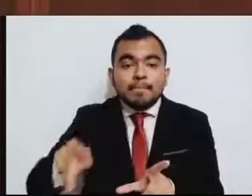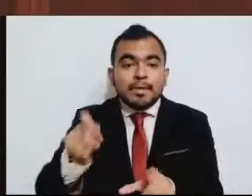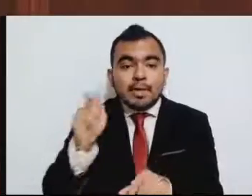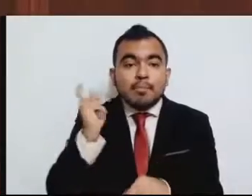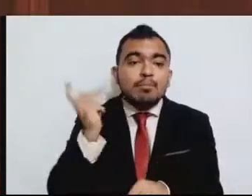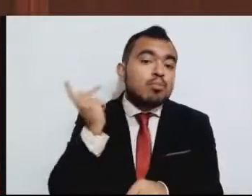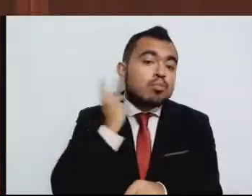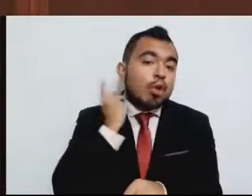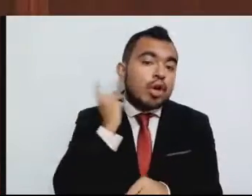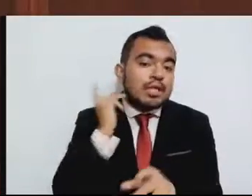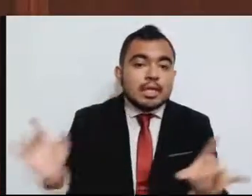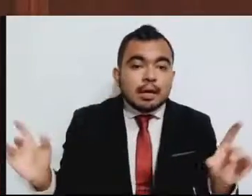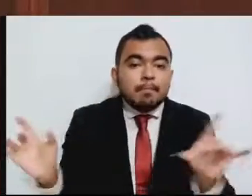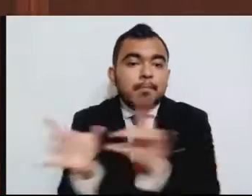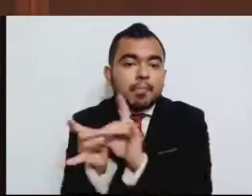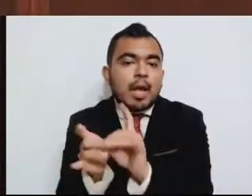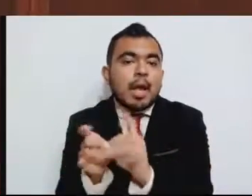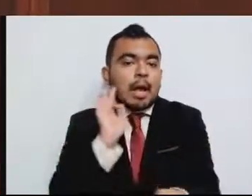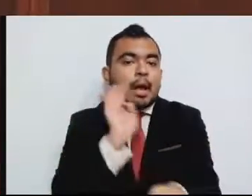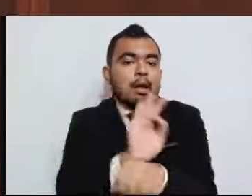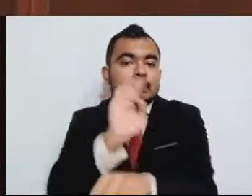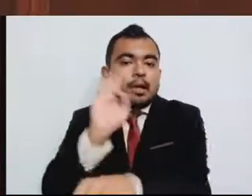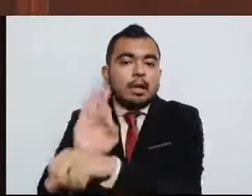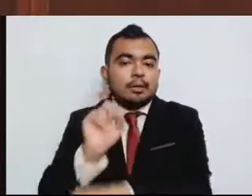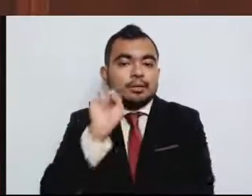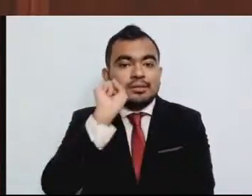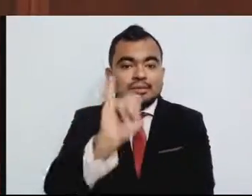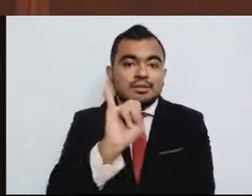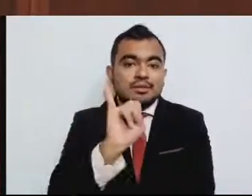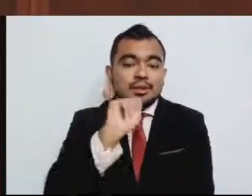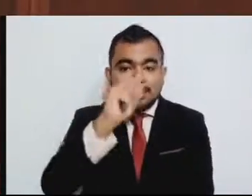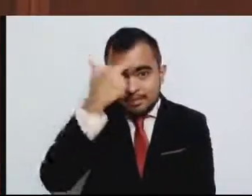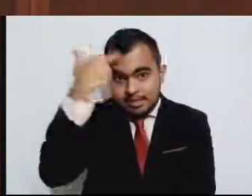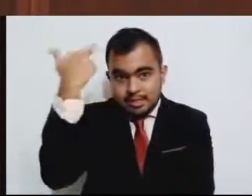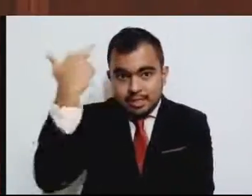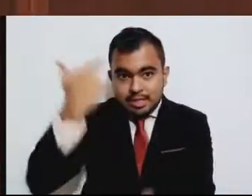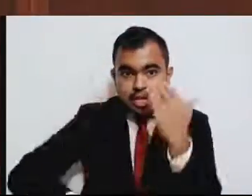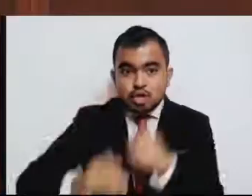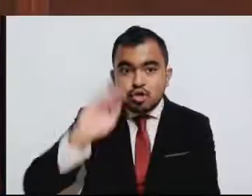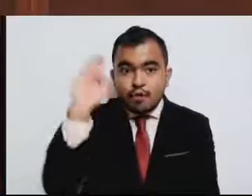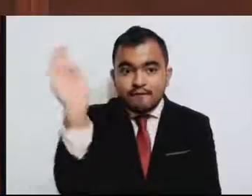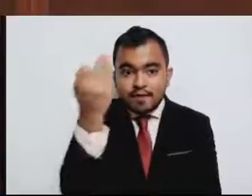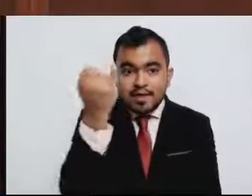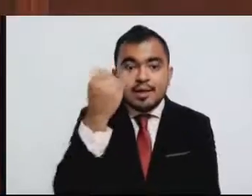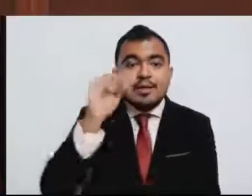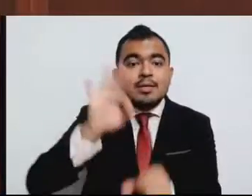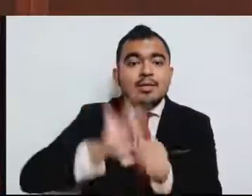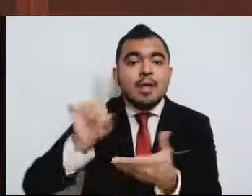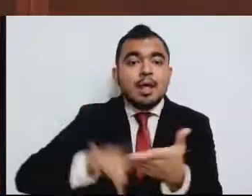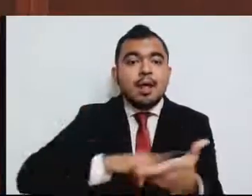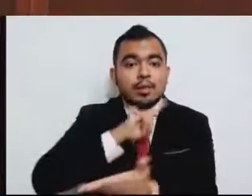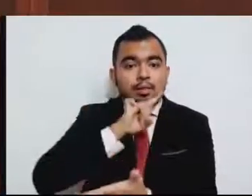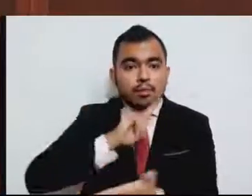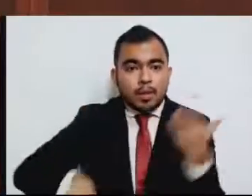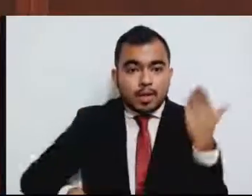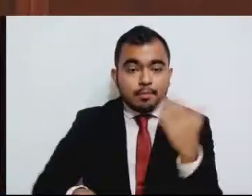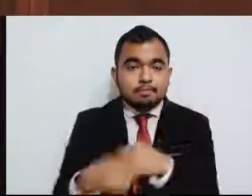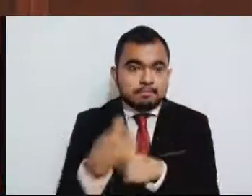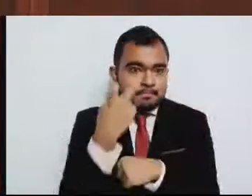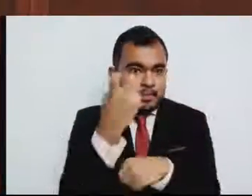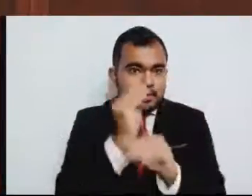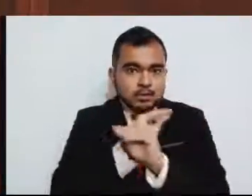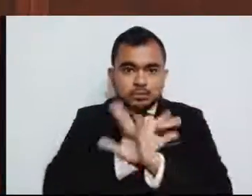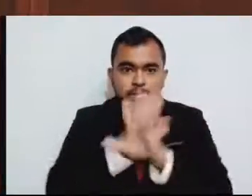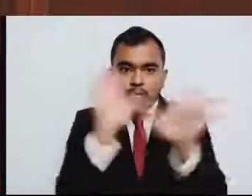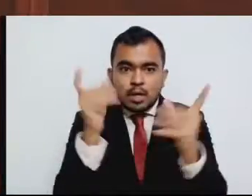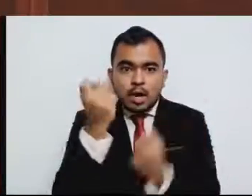está configurado un delito federal y electoral esto por supuesto para